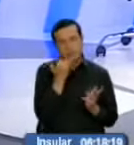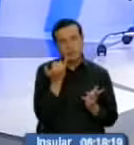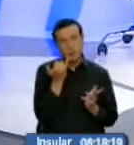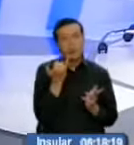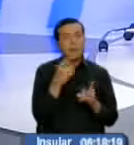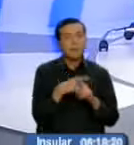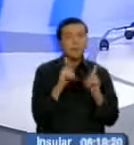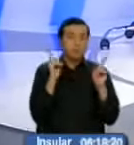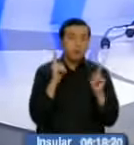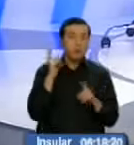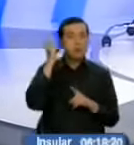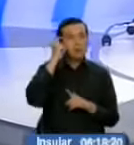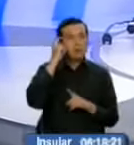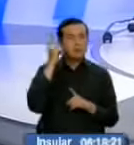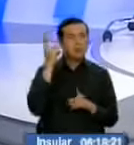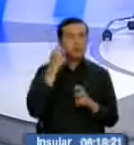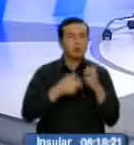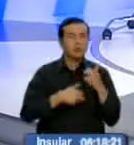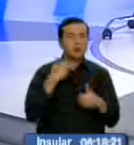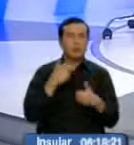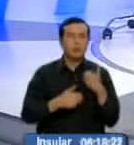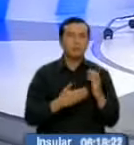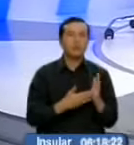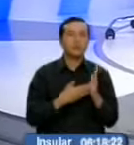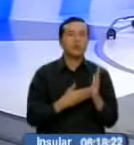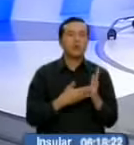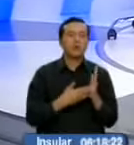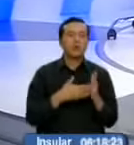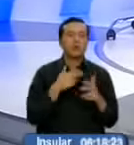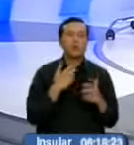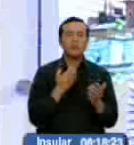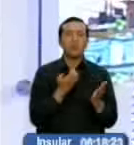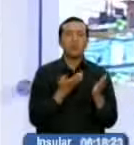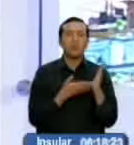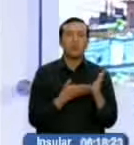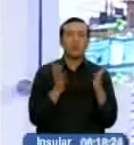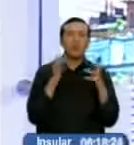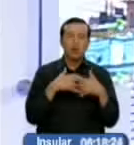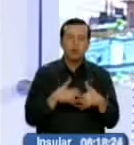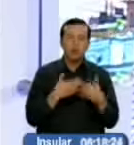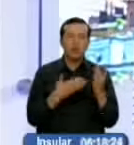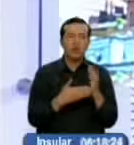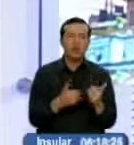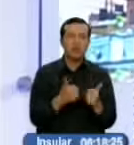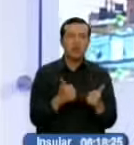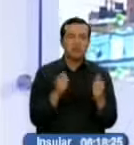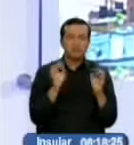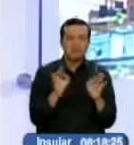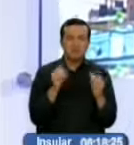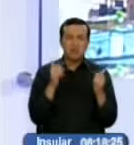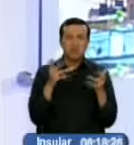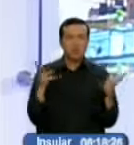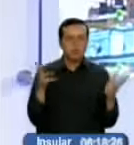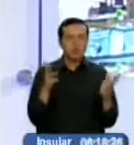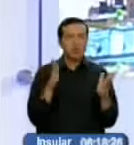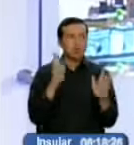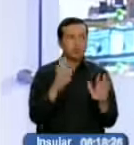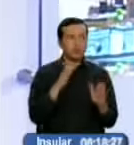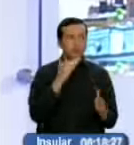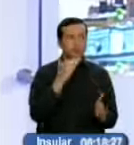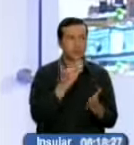justo. Hay que decir, aquí el problema es el del modelo. Es un modelo fracasado, es un modelo que no sirve. Eso es lo que hay que cambiar. Gracias, entonces,